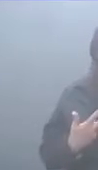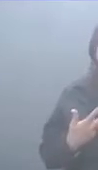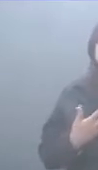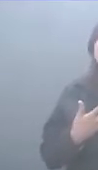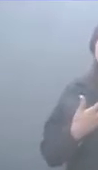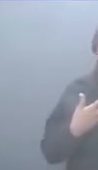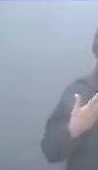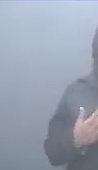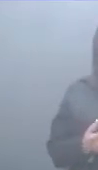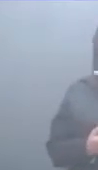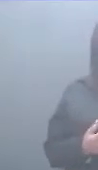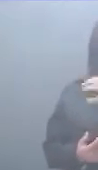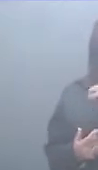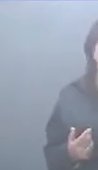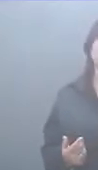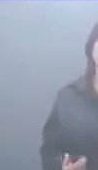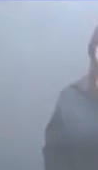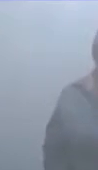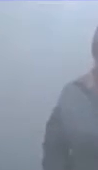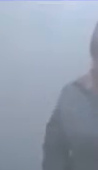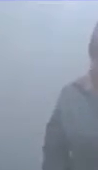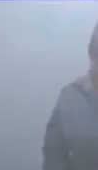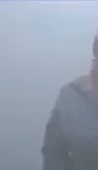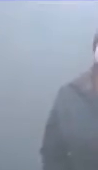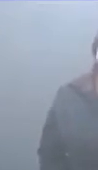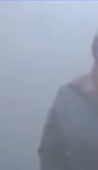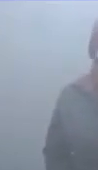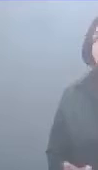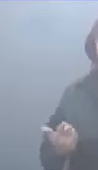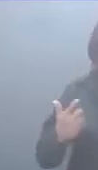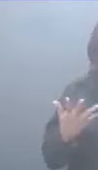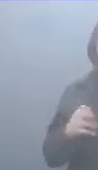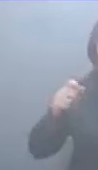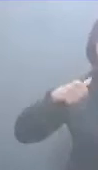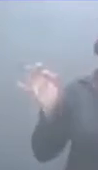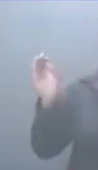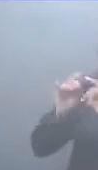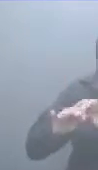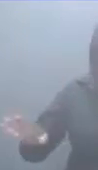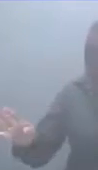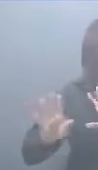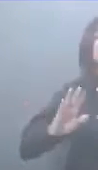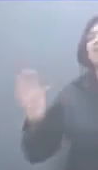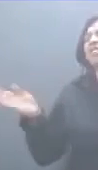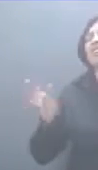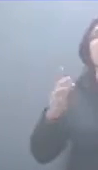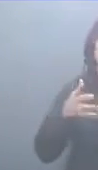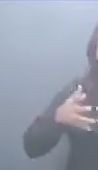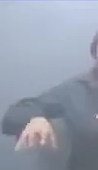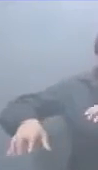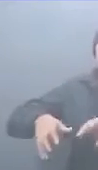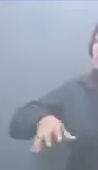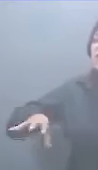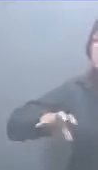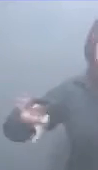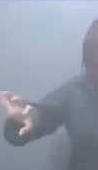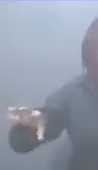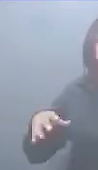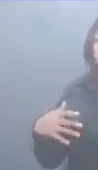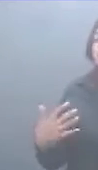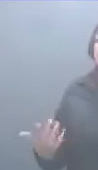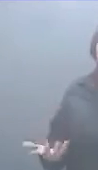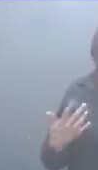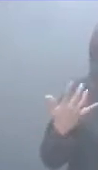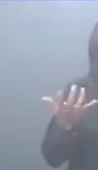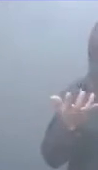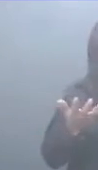mejores y buenos salvadoreños que no queremos un país donde se siembre división y queremos